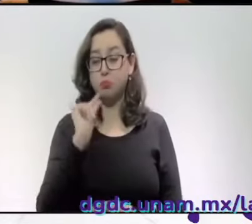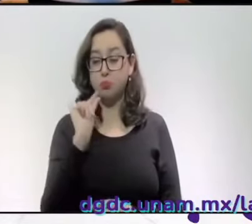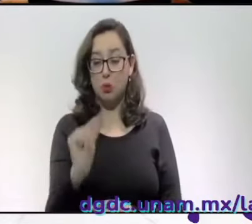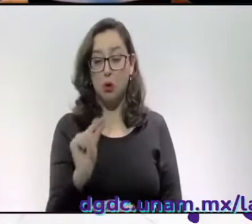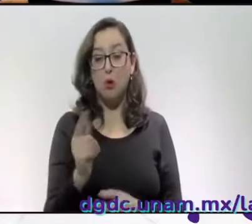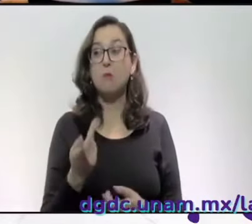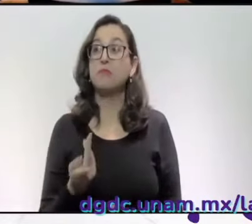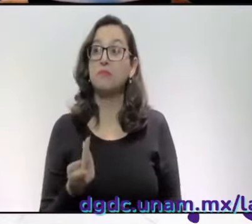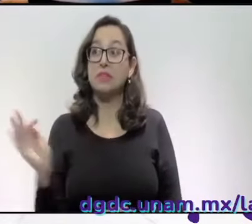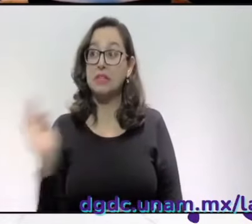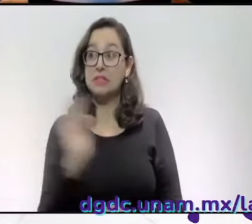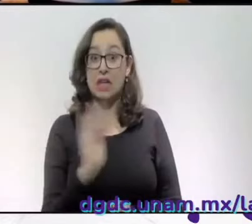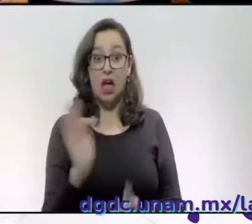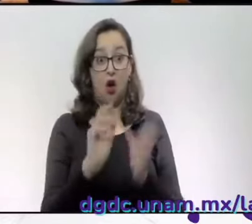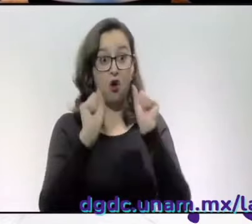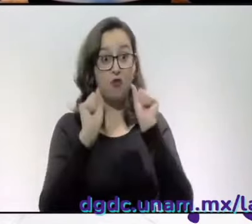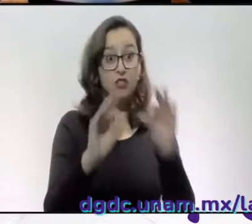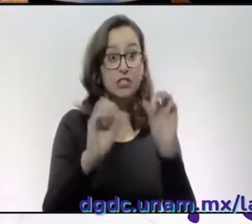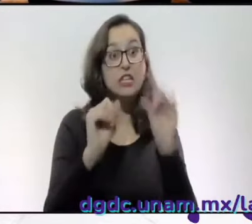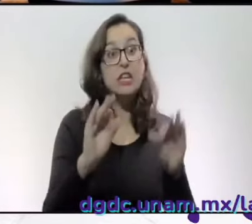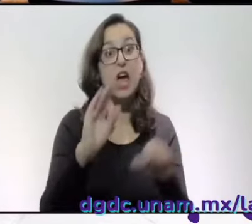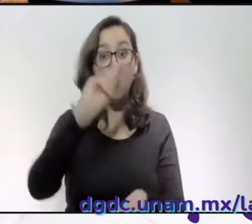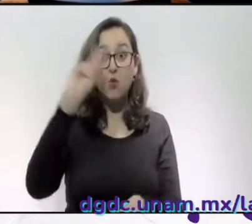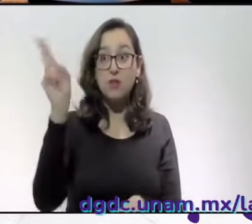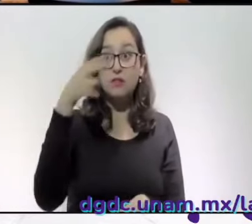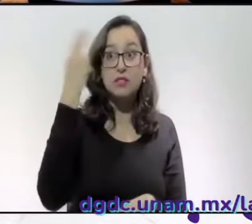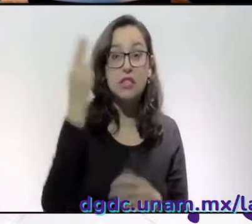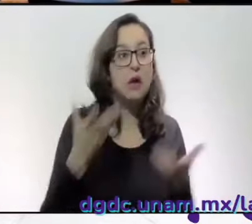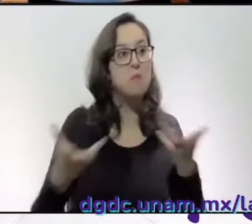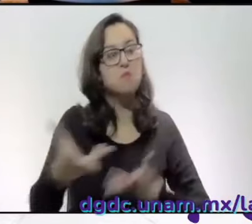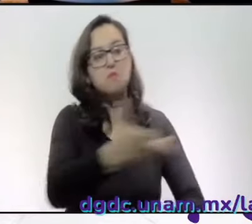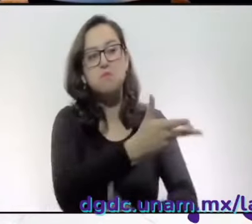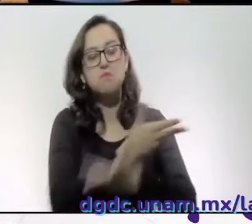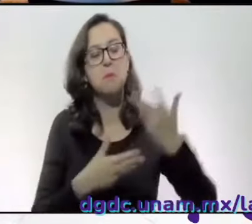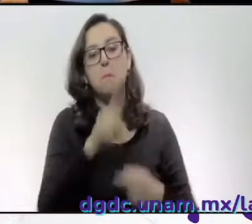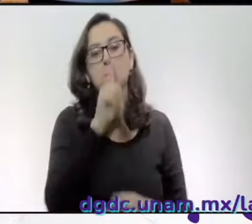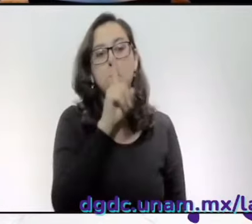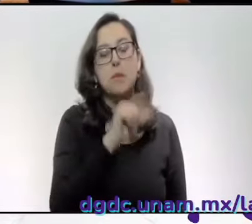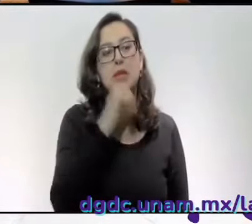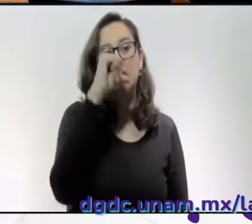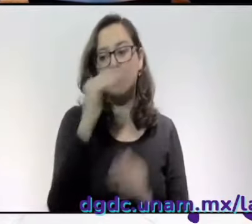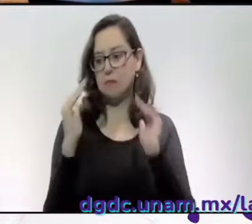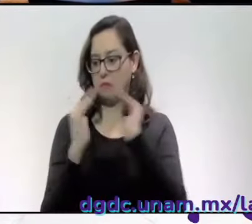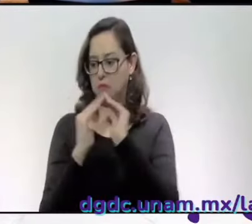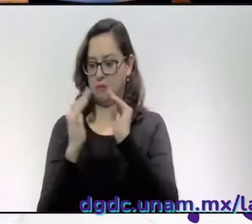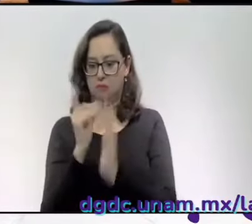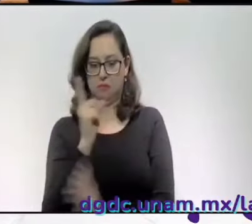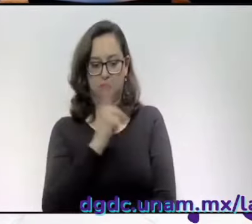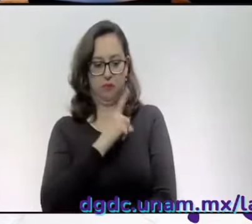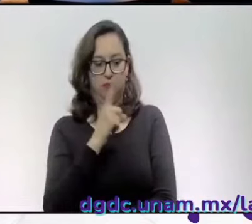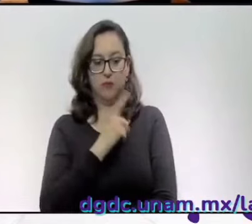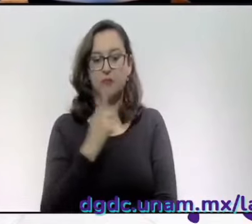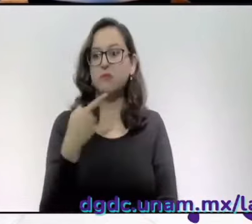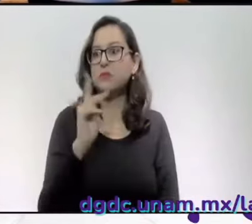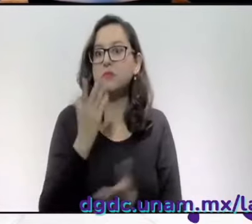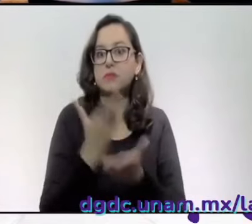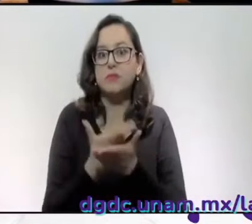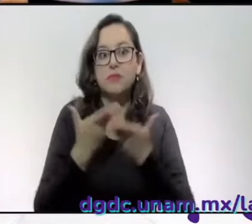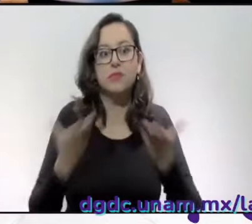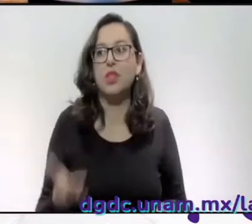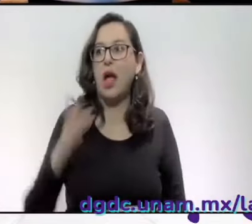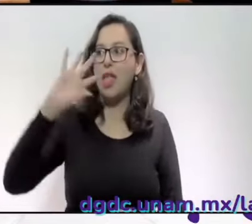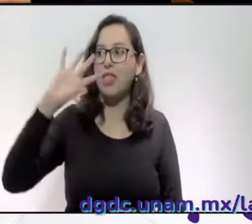oficina, en la universidad, estoy en mi casa solo. Pero afortunadamente nos tocó una pandemia en una época en la que la tecnología ha avanzado a un